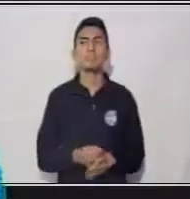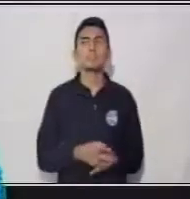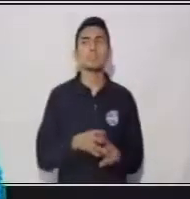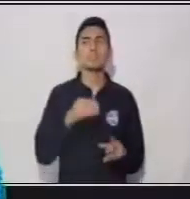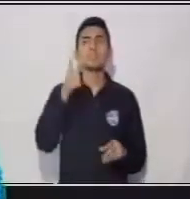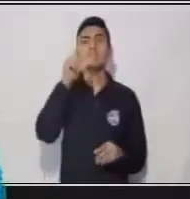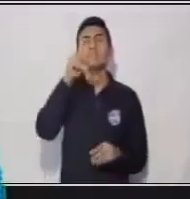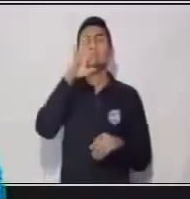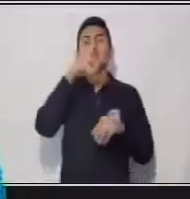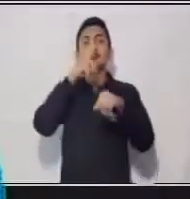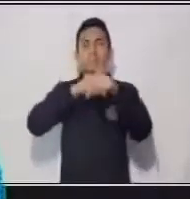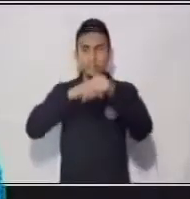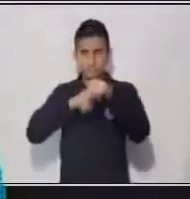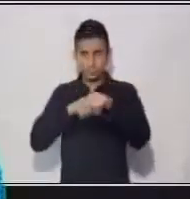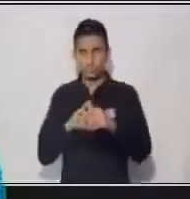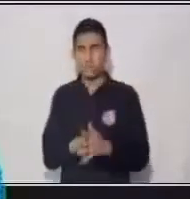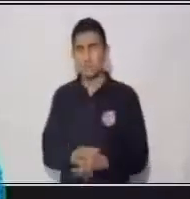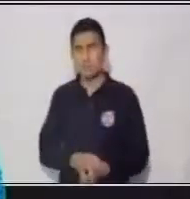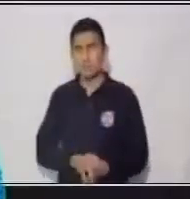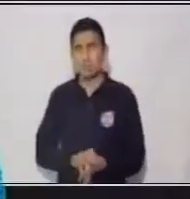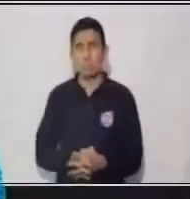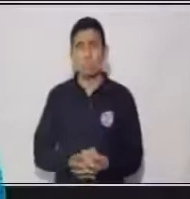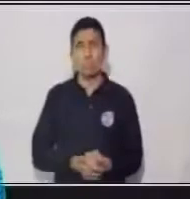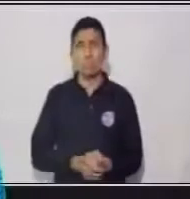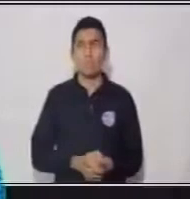al tiempo.